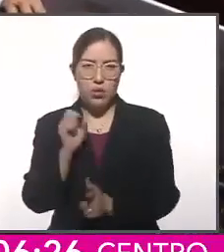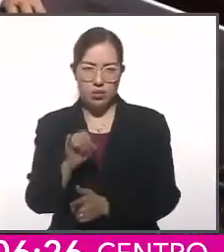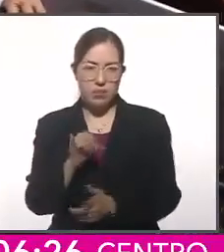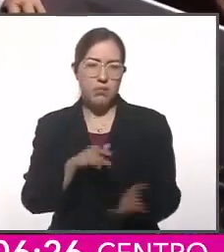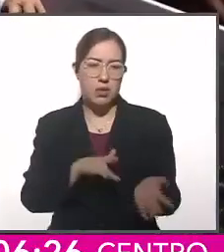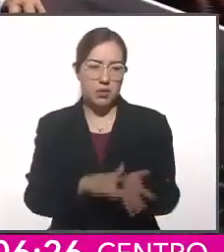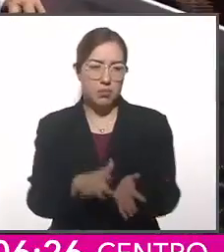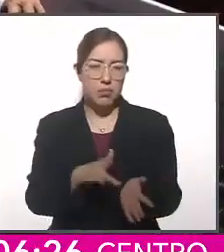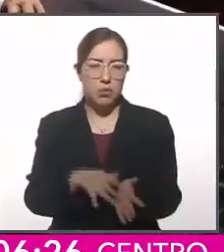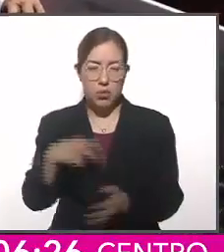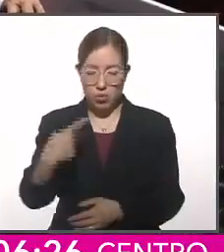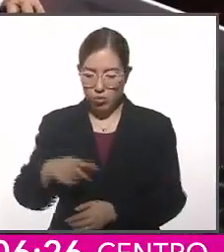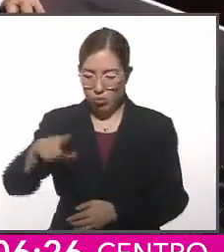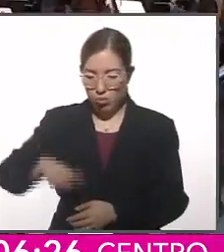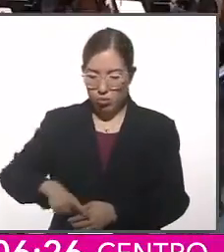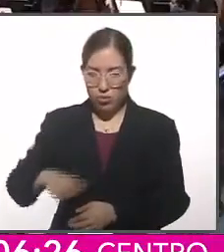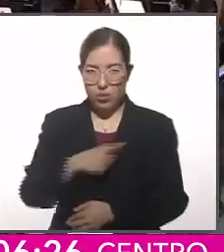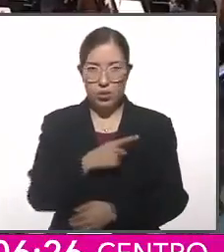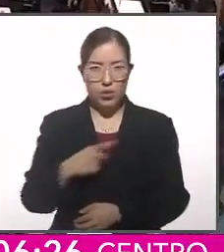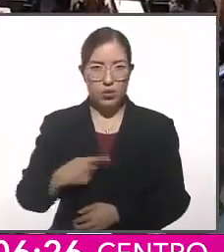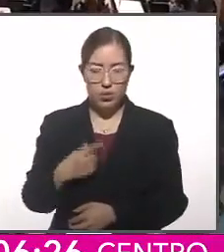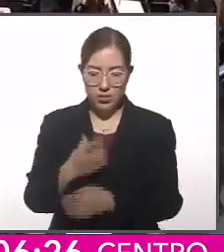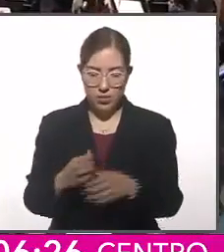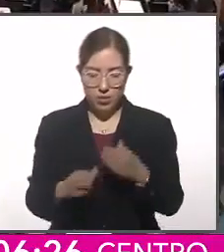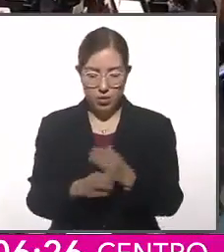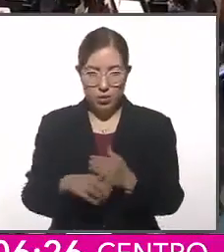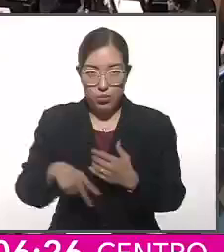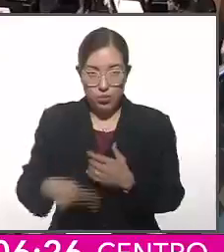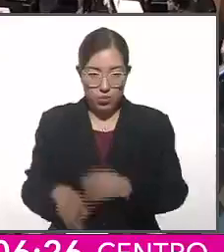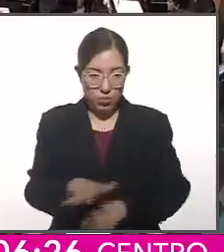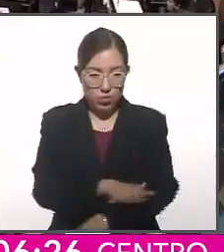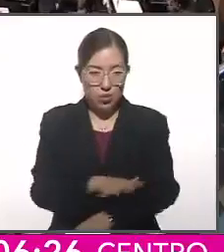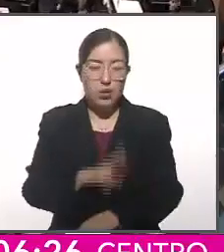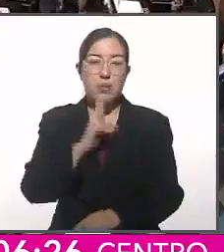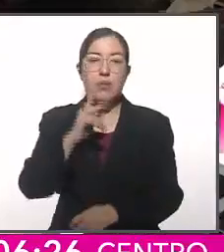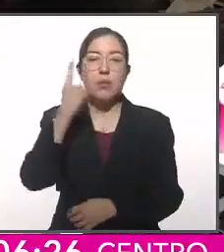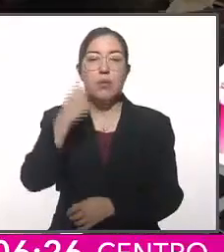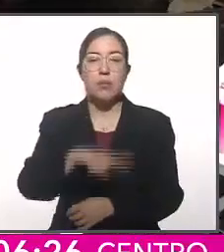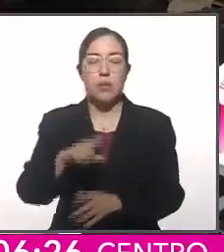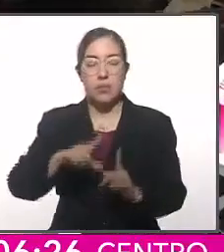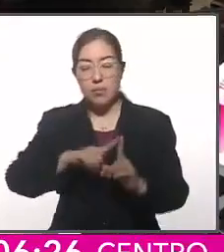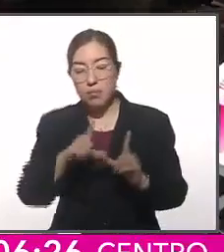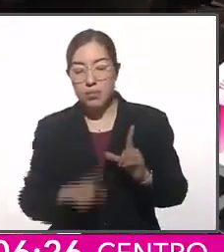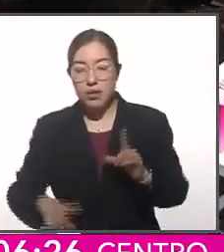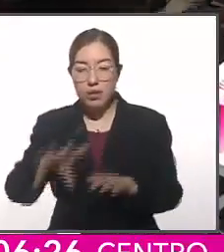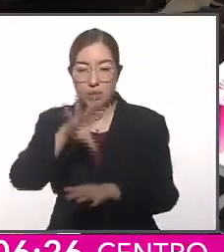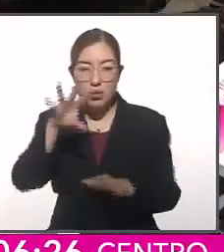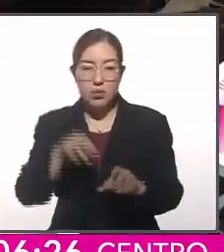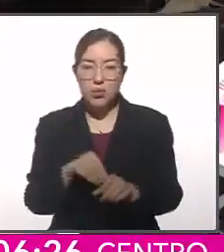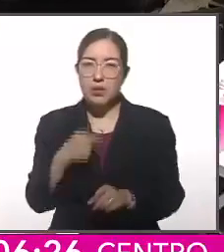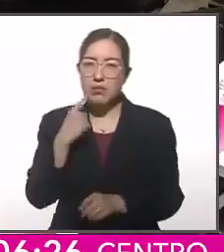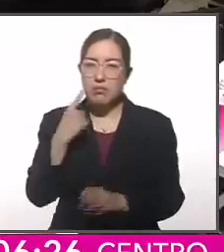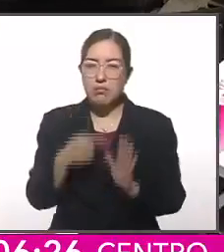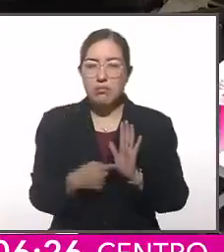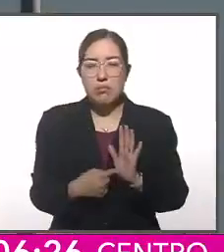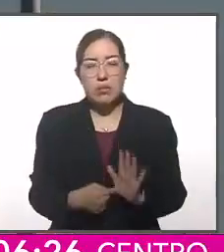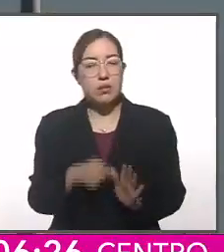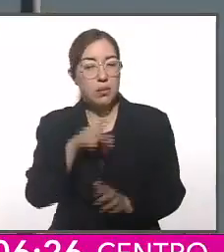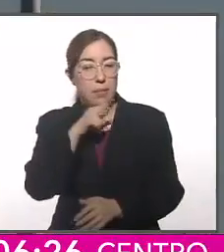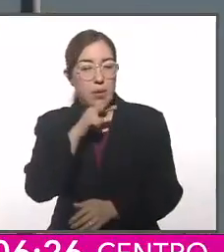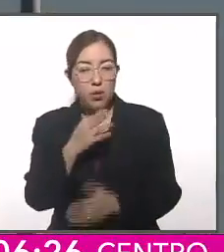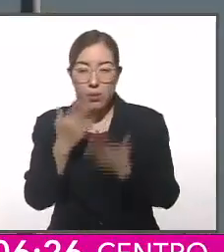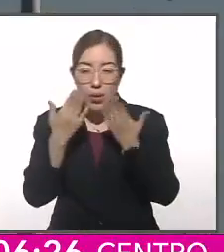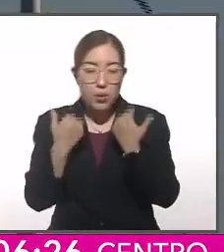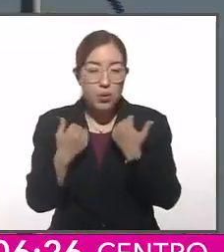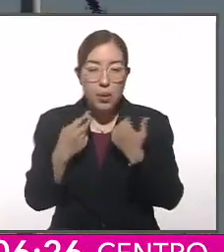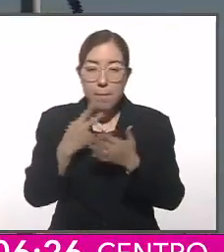Estado quien explote los recursos energéticos y produzca energía para el país, mostró su preocupación de que no haya un